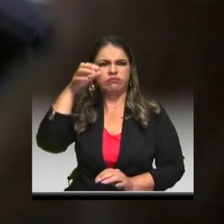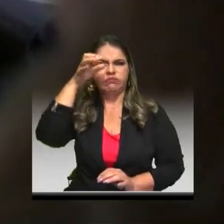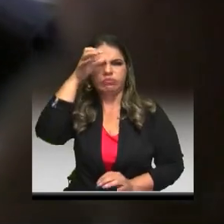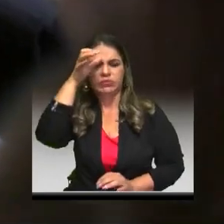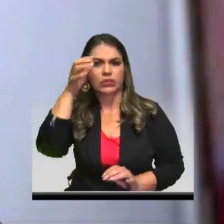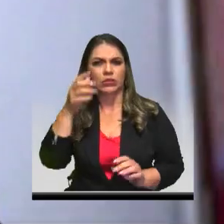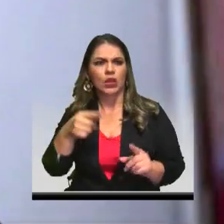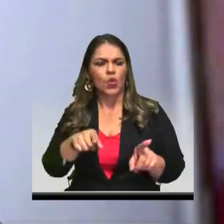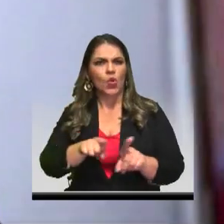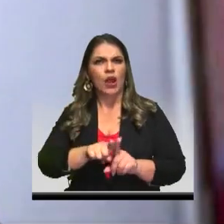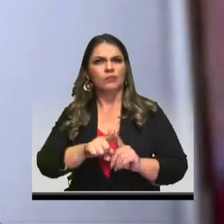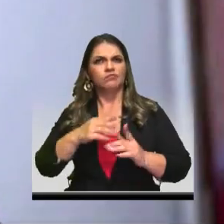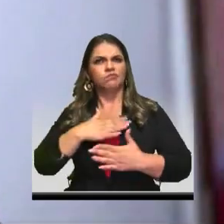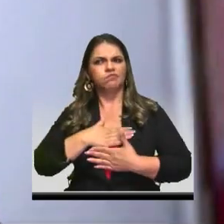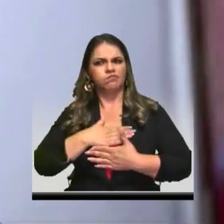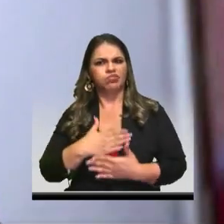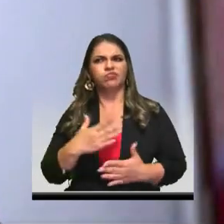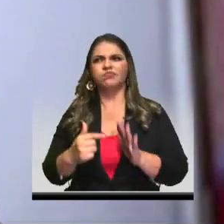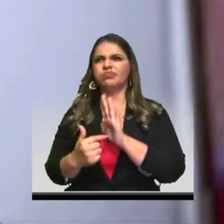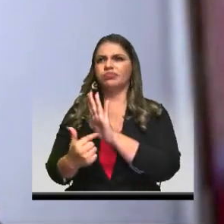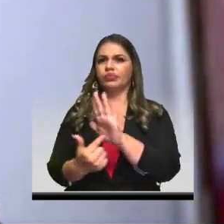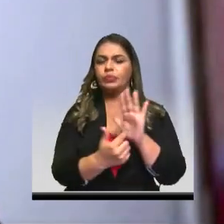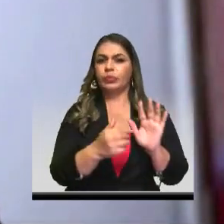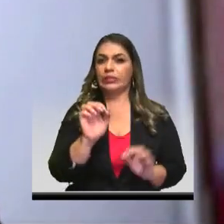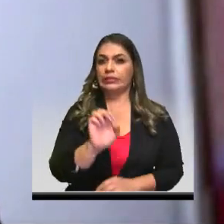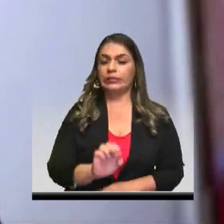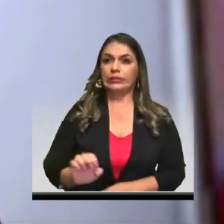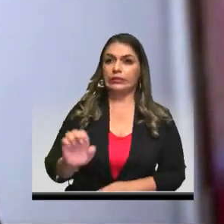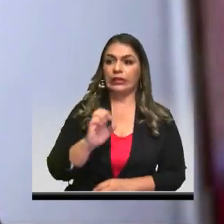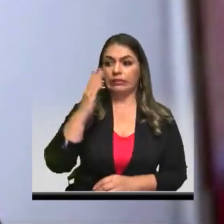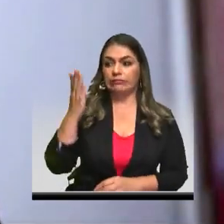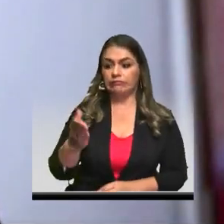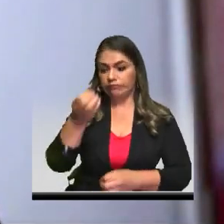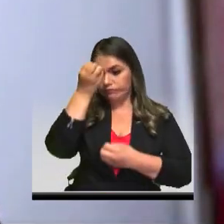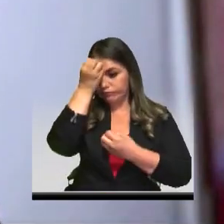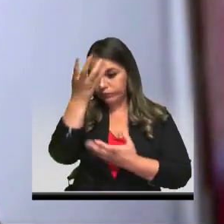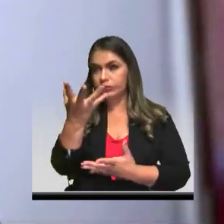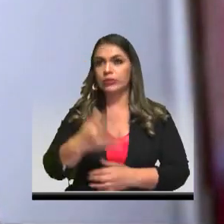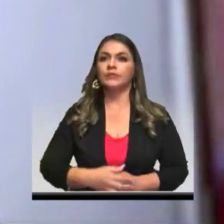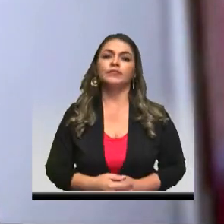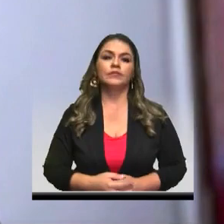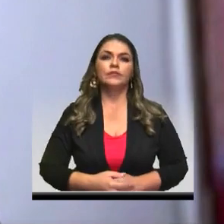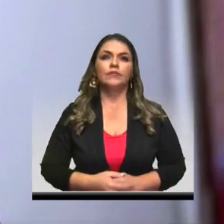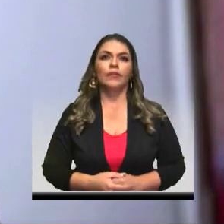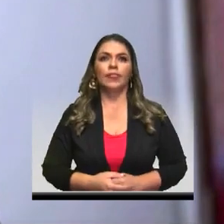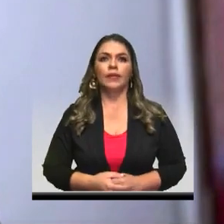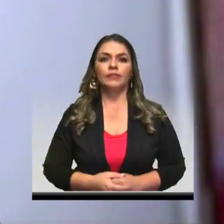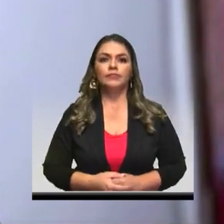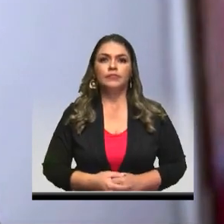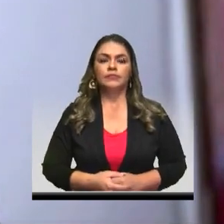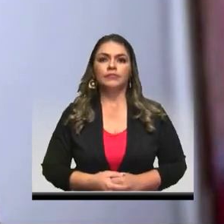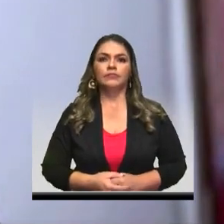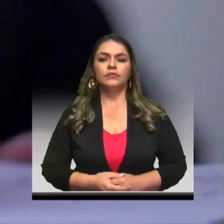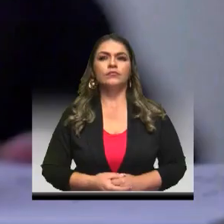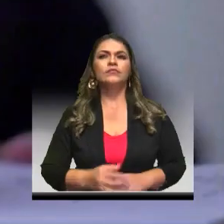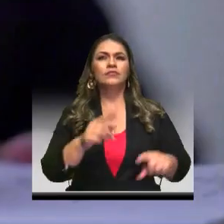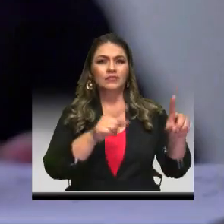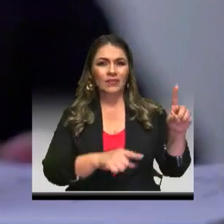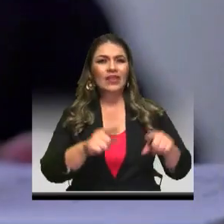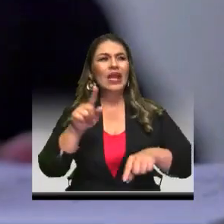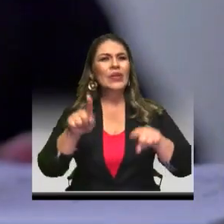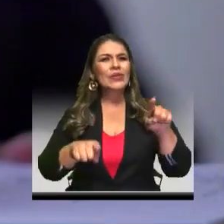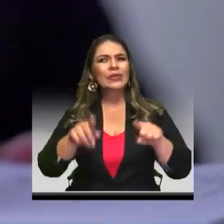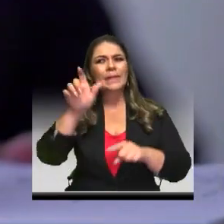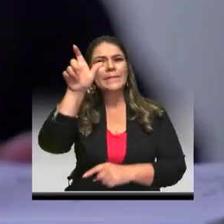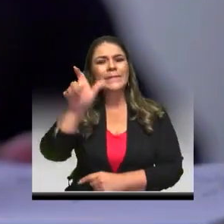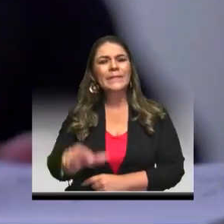a convertirse en un referente. Y me han reportado algunos asesinos y asesinas en serie con quienes he trabajado, es